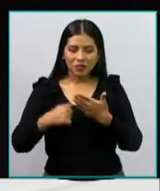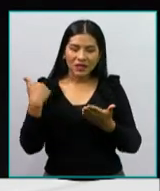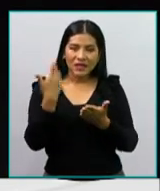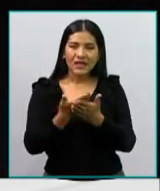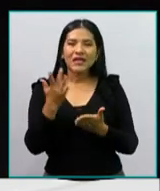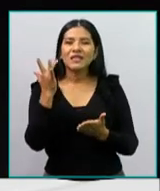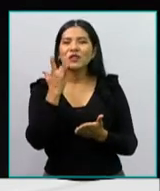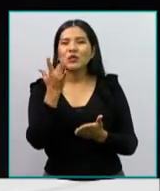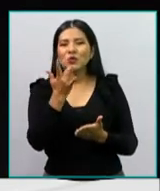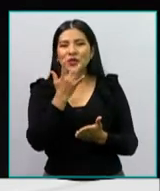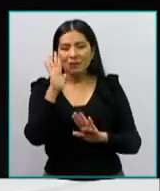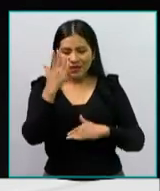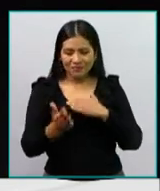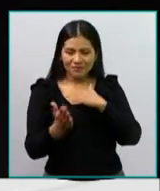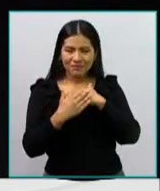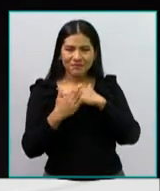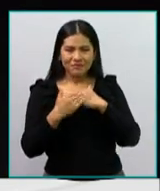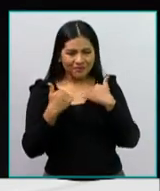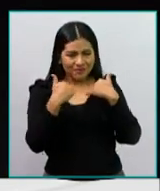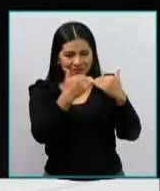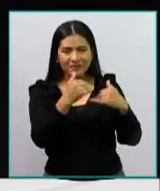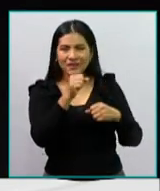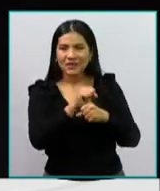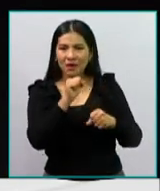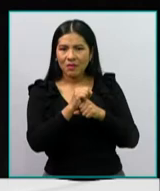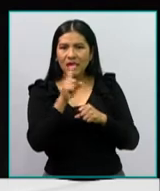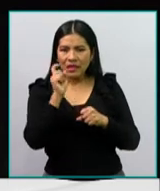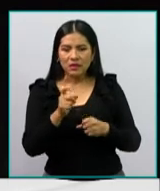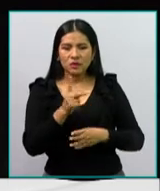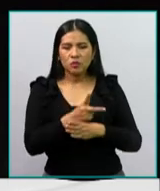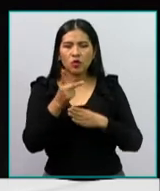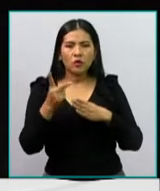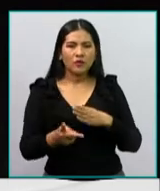decirme, Erika, esto tienes que hacerlo de manera